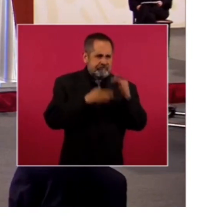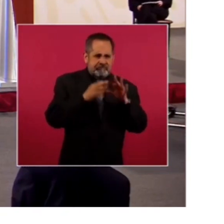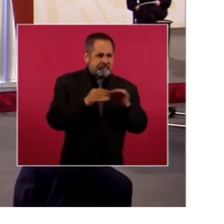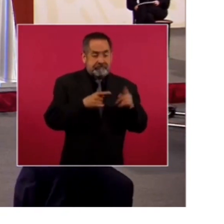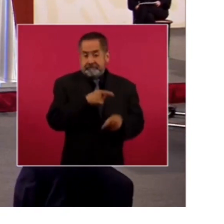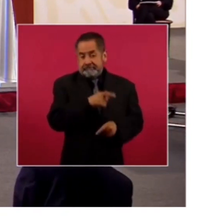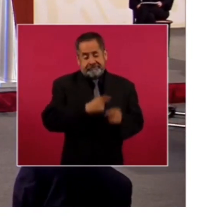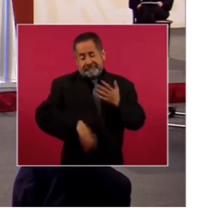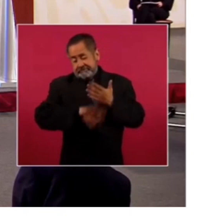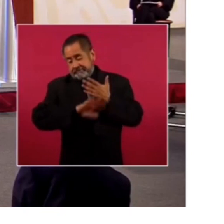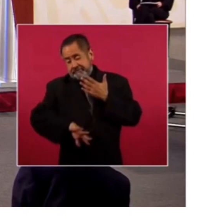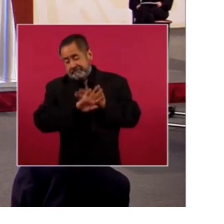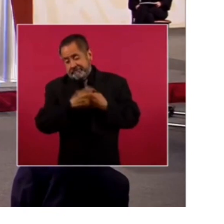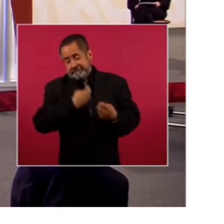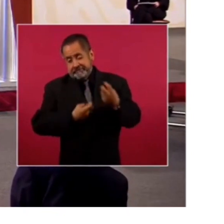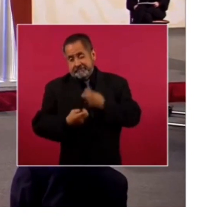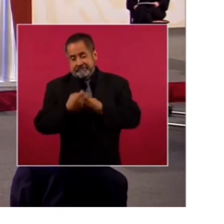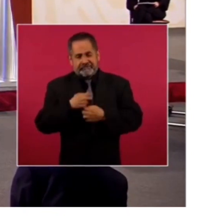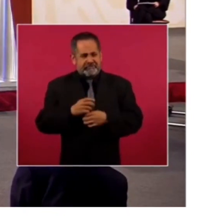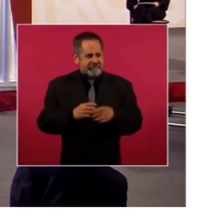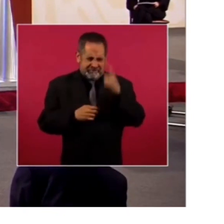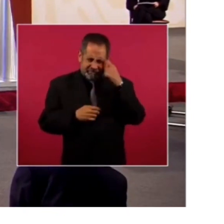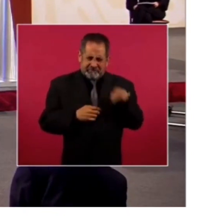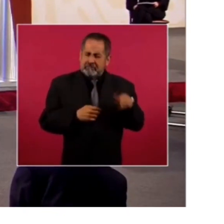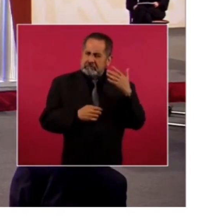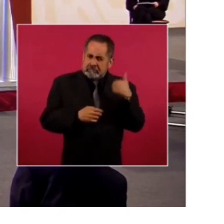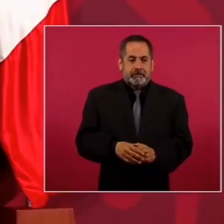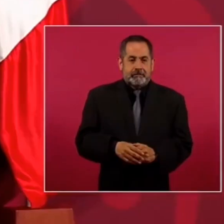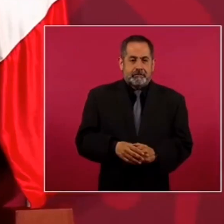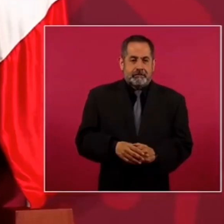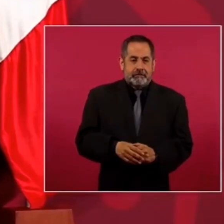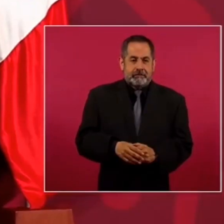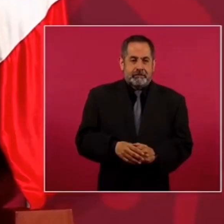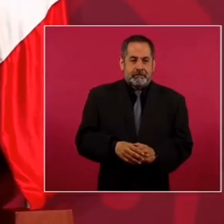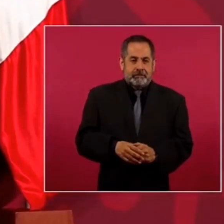llamó facho ultraconservador, por criticar a su gobierno.